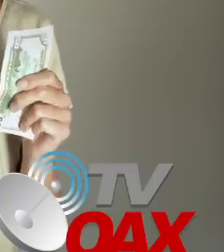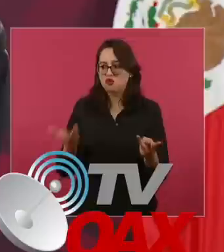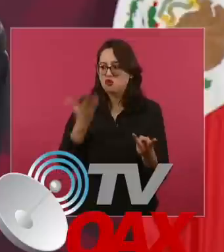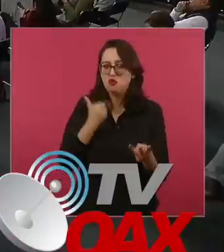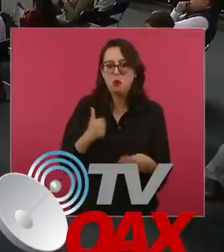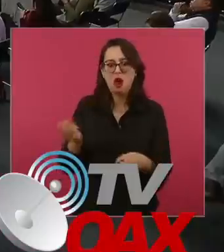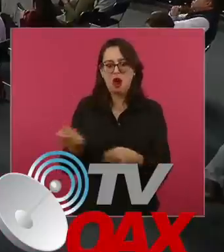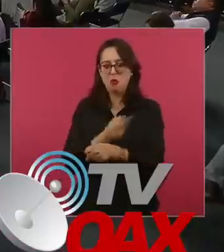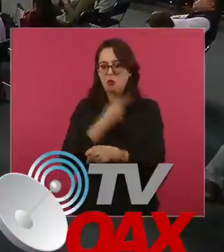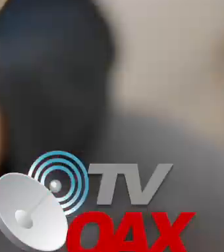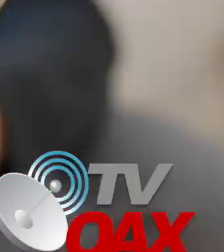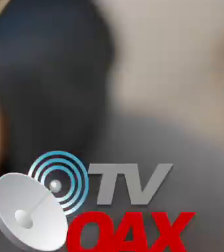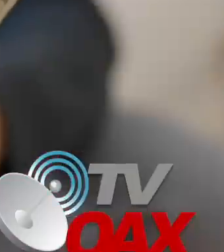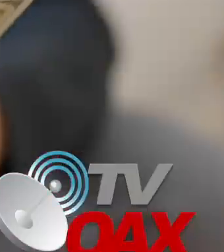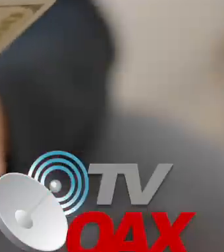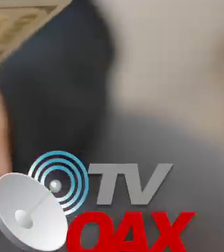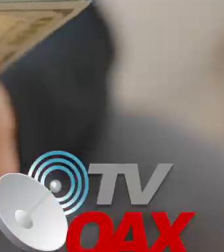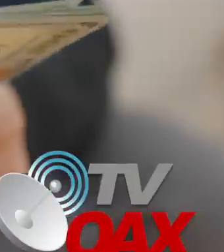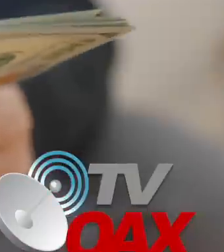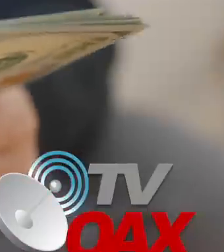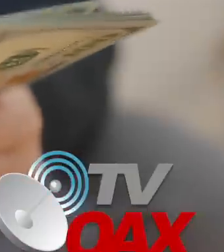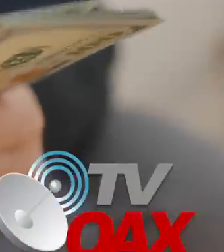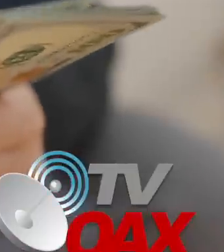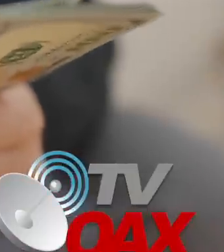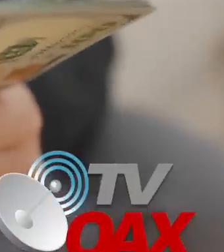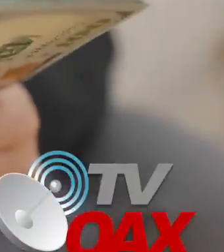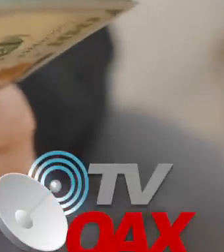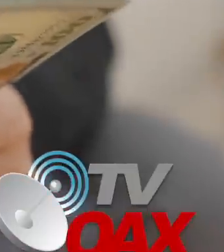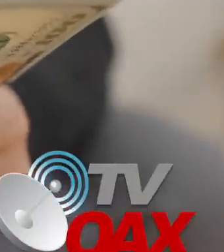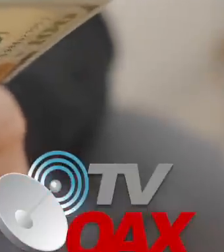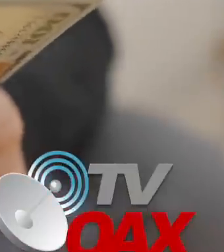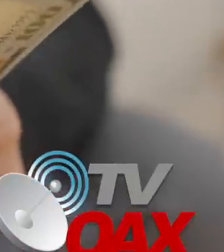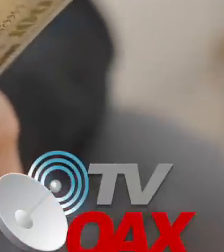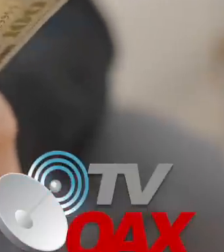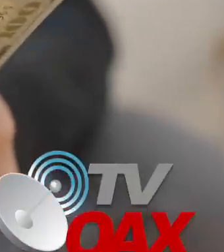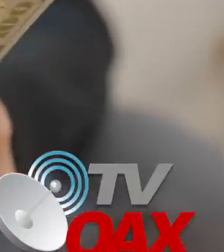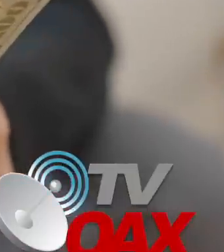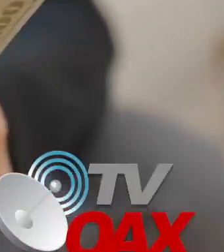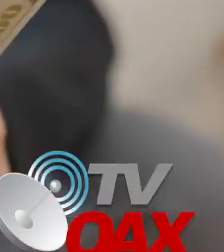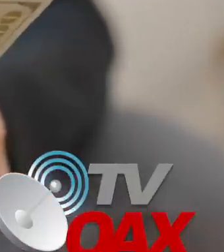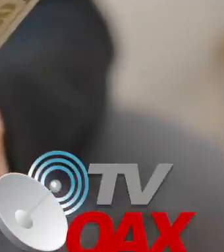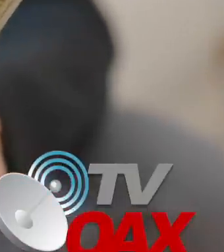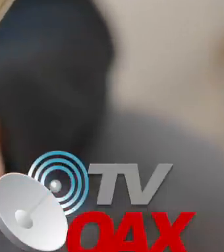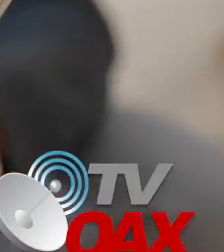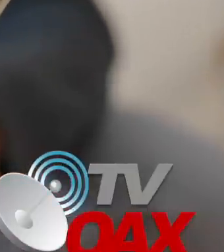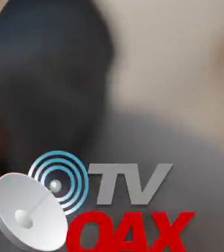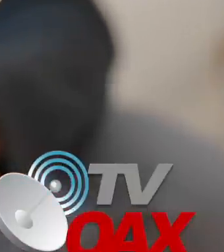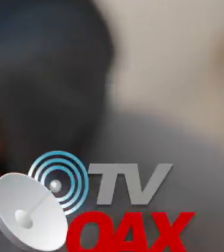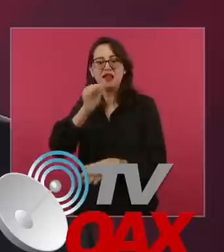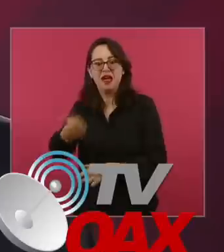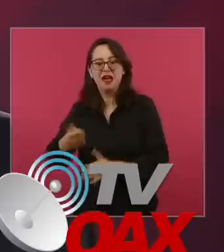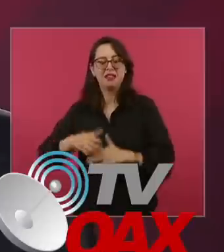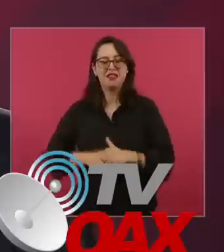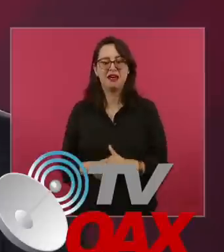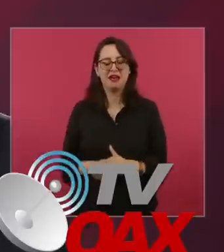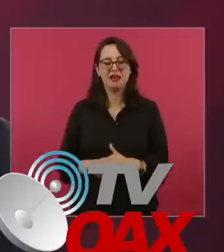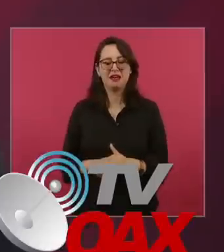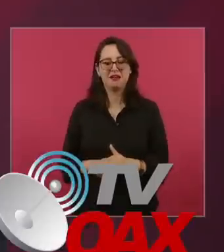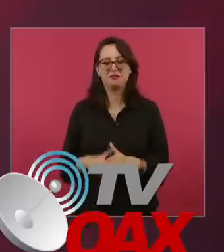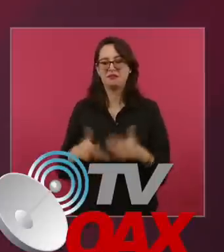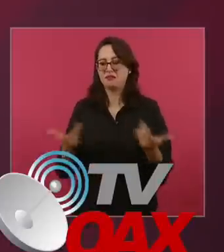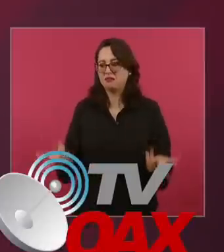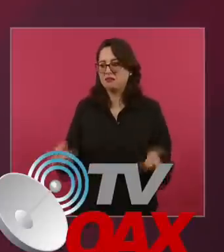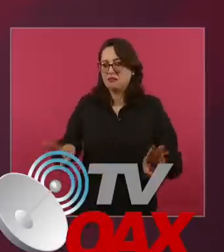oportunidades de trabajo, salarios justos. Hay que atender a los jóvenes, hay que